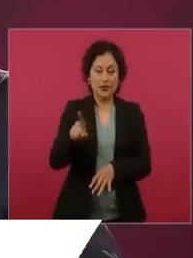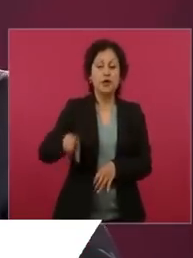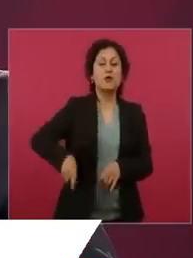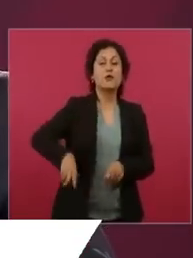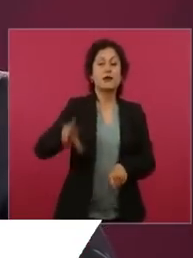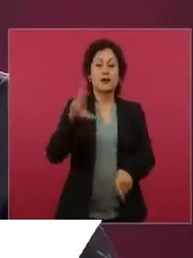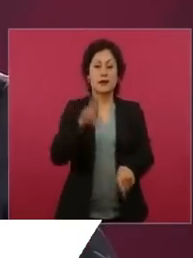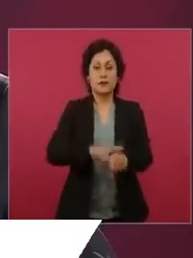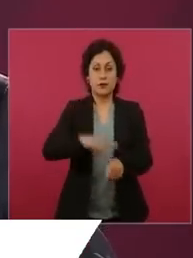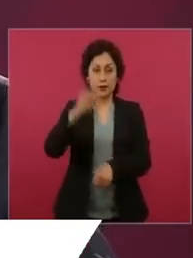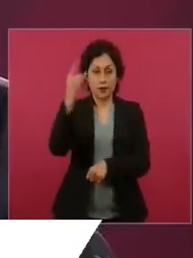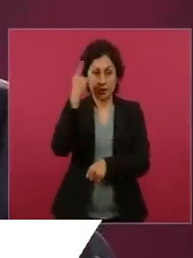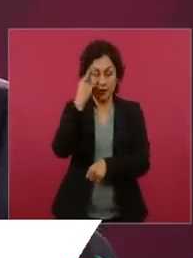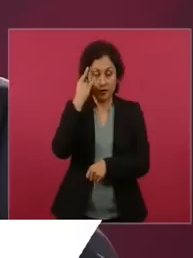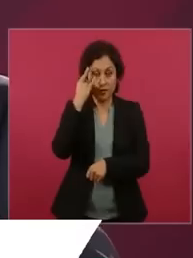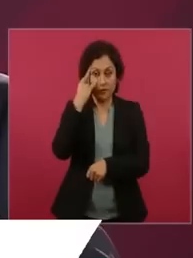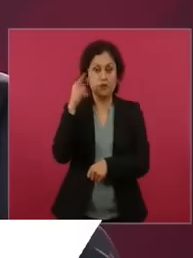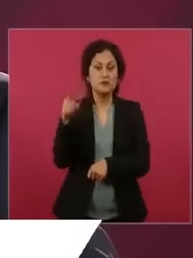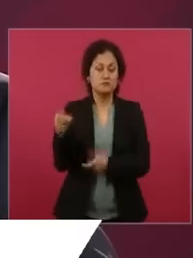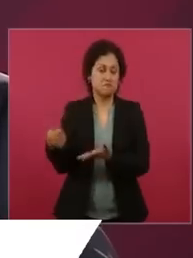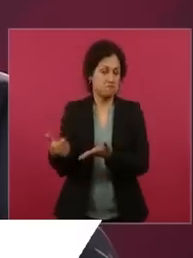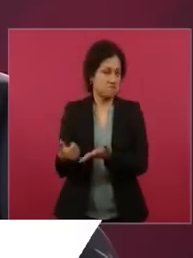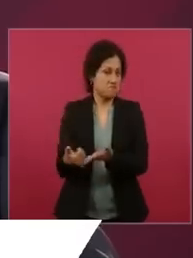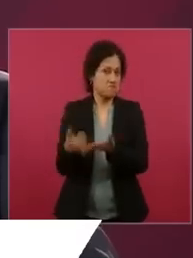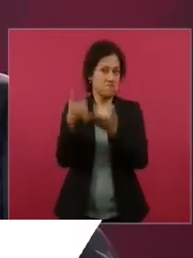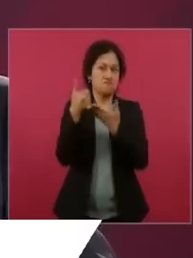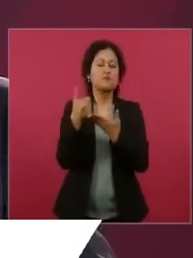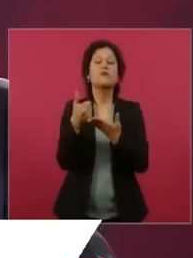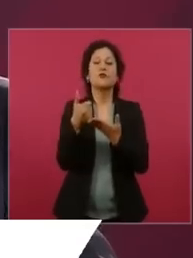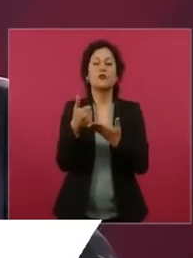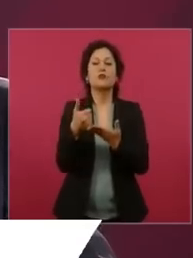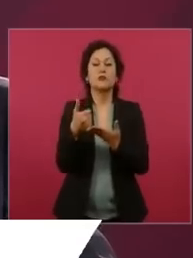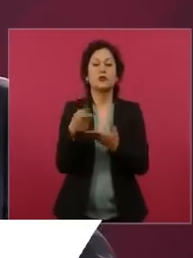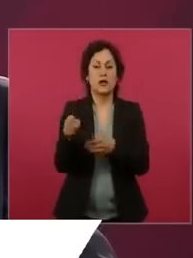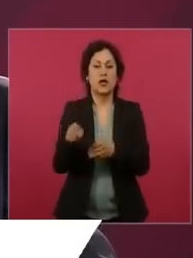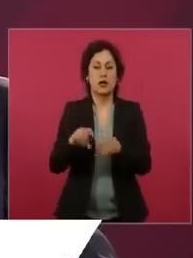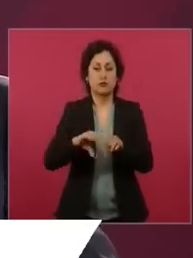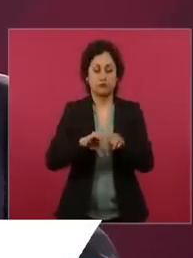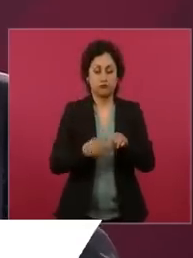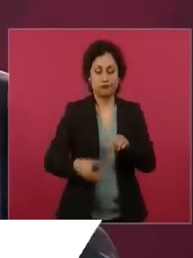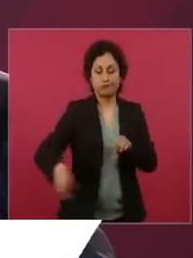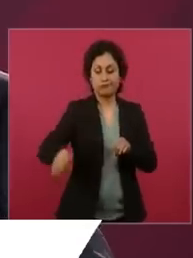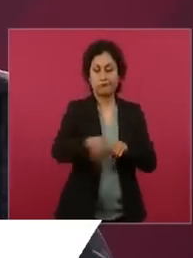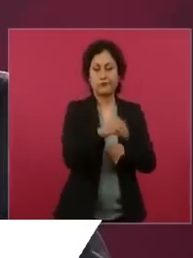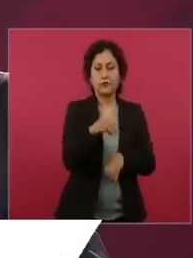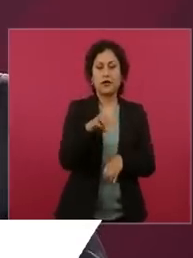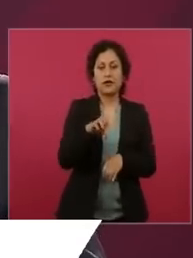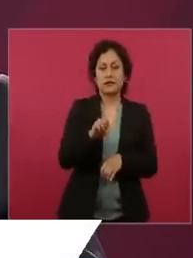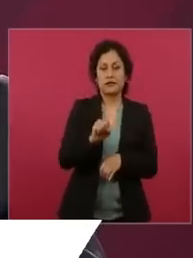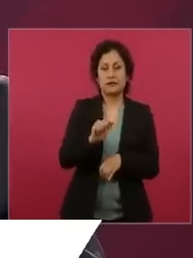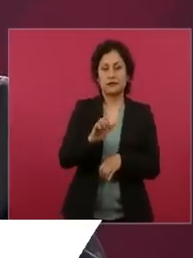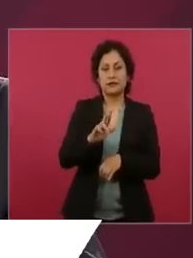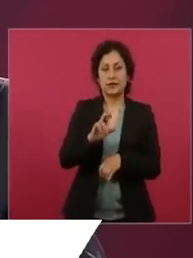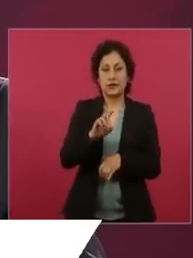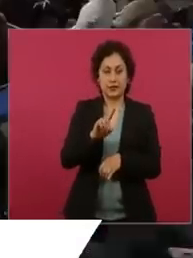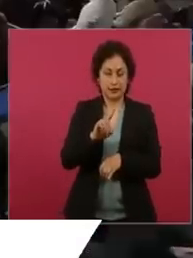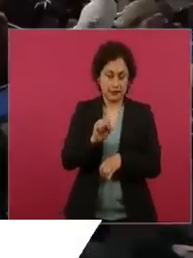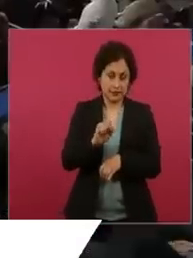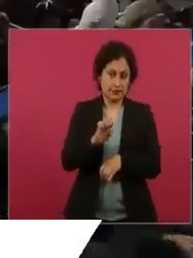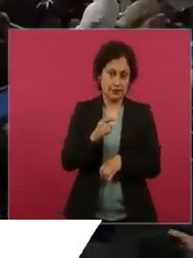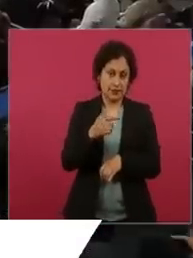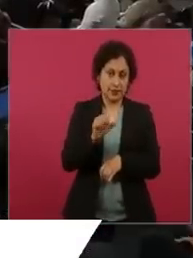antidemocráticas que aún prevalecen en nuestro país y Eso incluye también identificar a